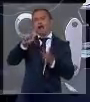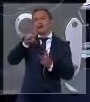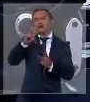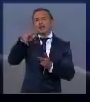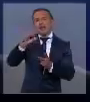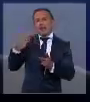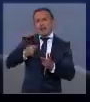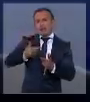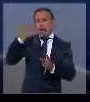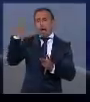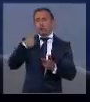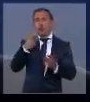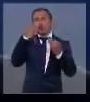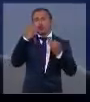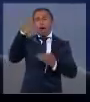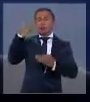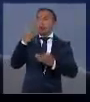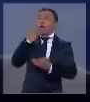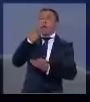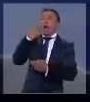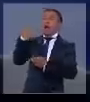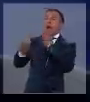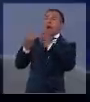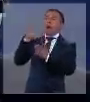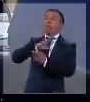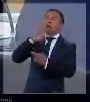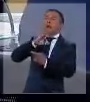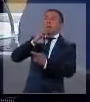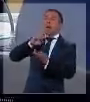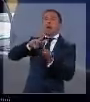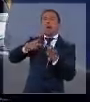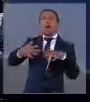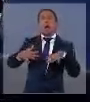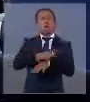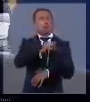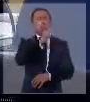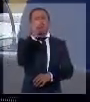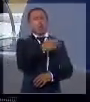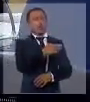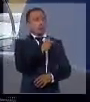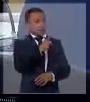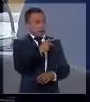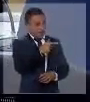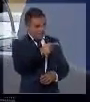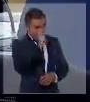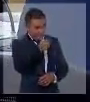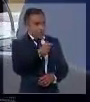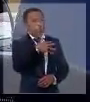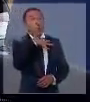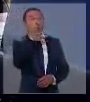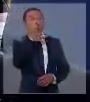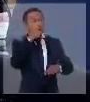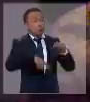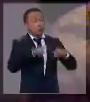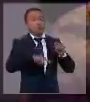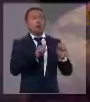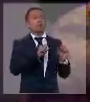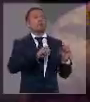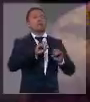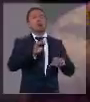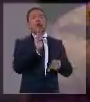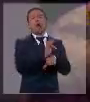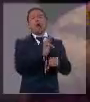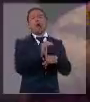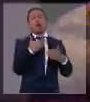cuestionabas. Perdonar la corrupción no es cambio. Ya no representas gracias, el cambio. Gracias, candidato Anaya. Y le queda tiempo todavía